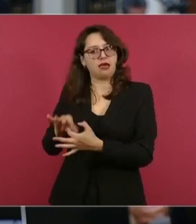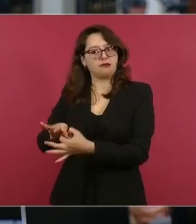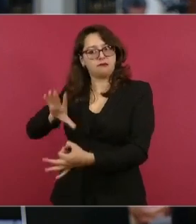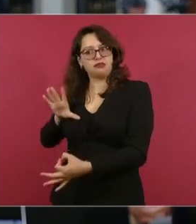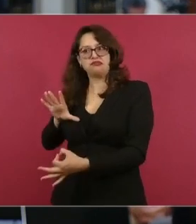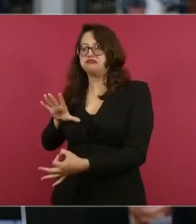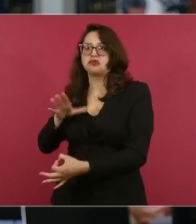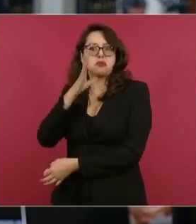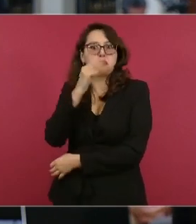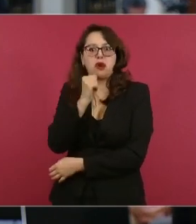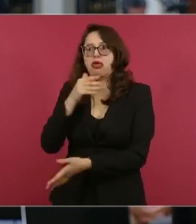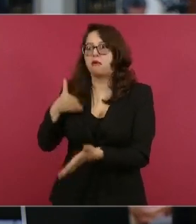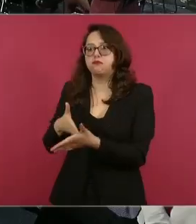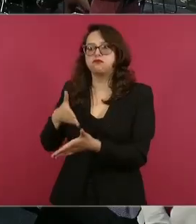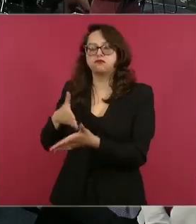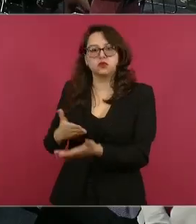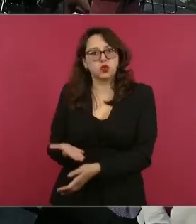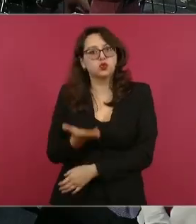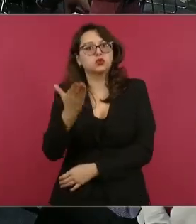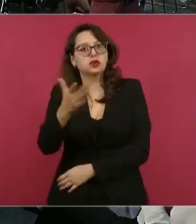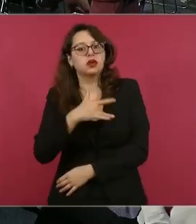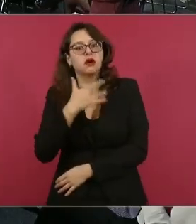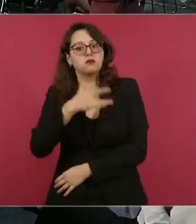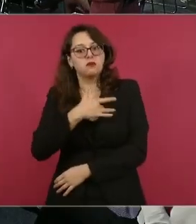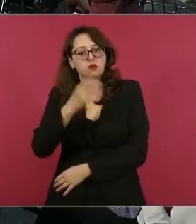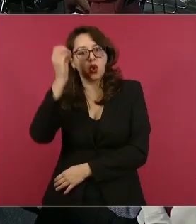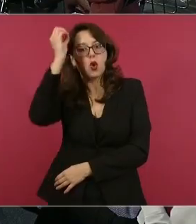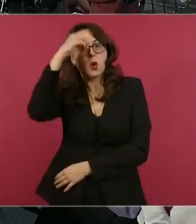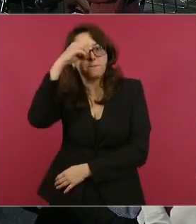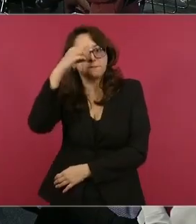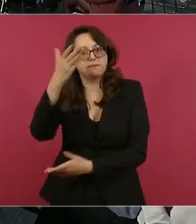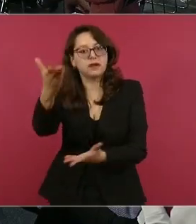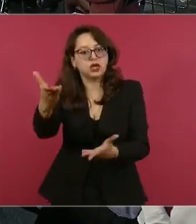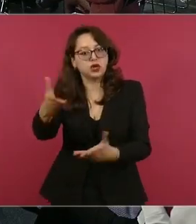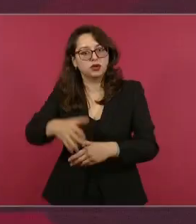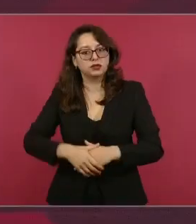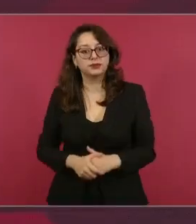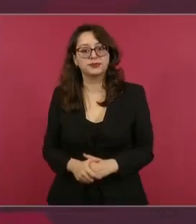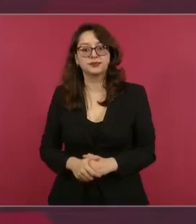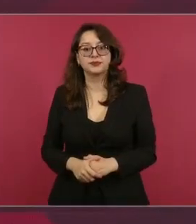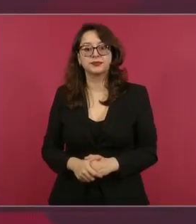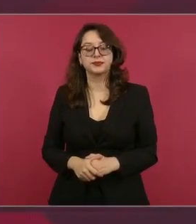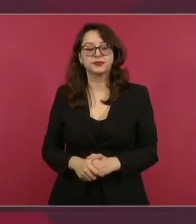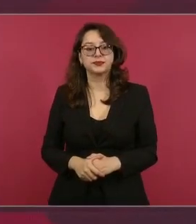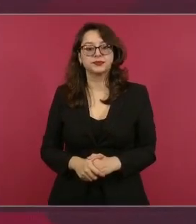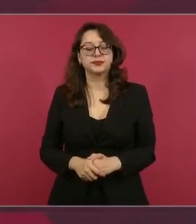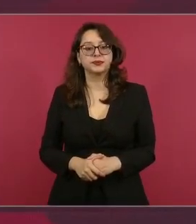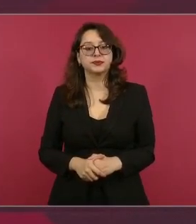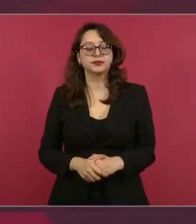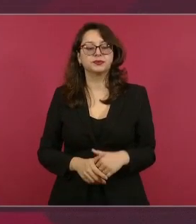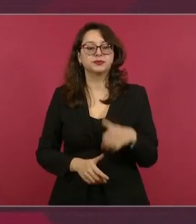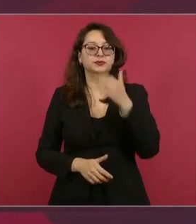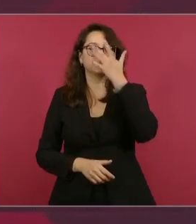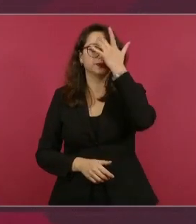catalán? Gracias. Bueno, en primer lugar, siempre hemos